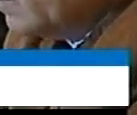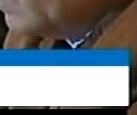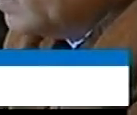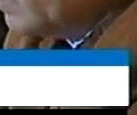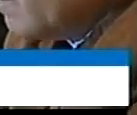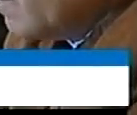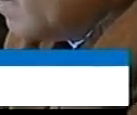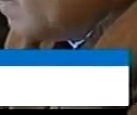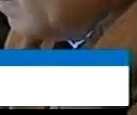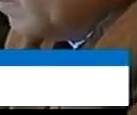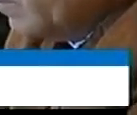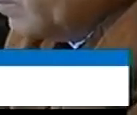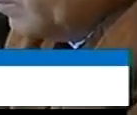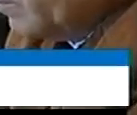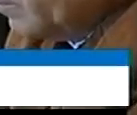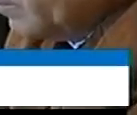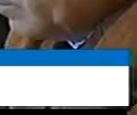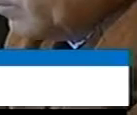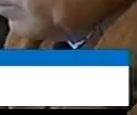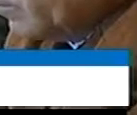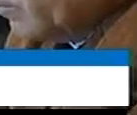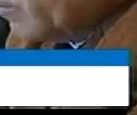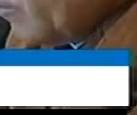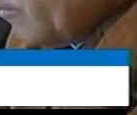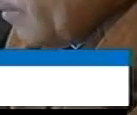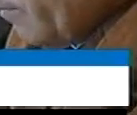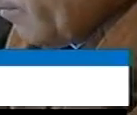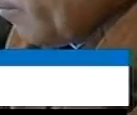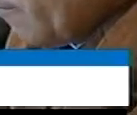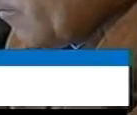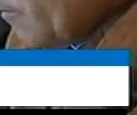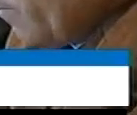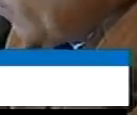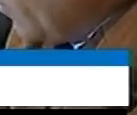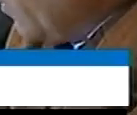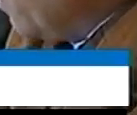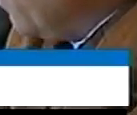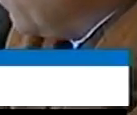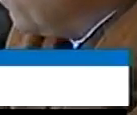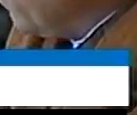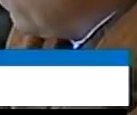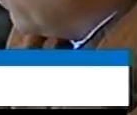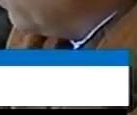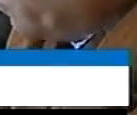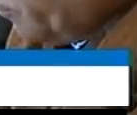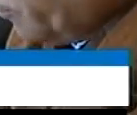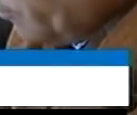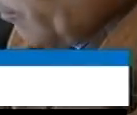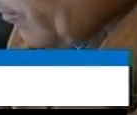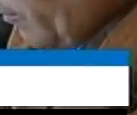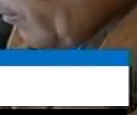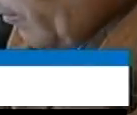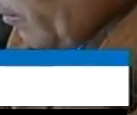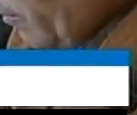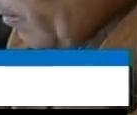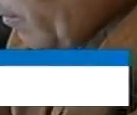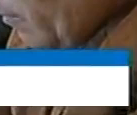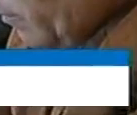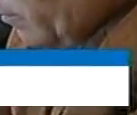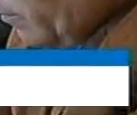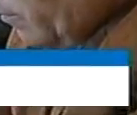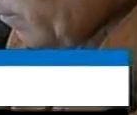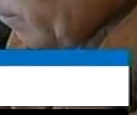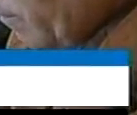cuchillo. Y caramba, pero ahí no había desempleo. Ganaban buenos salarios y luego lo limpiaron